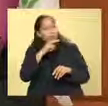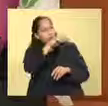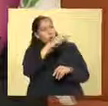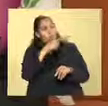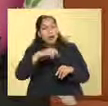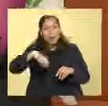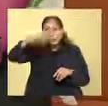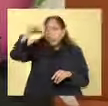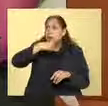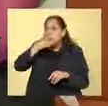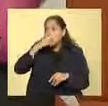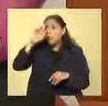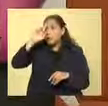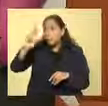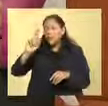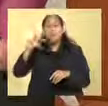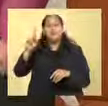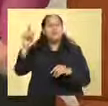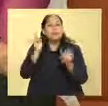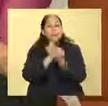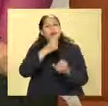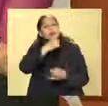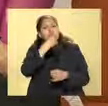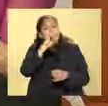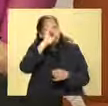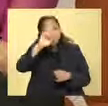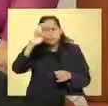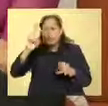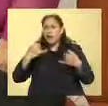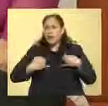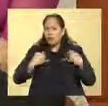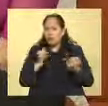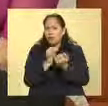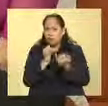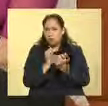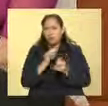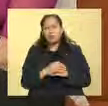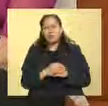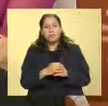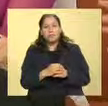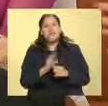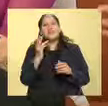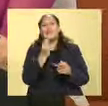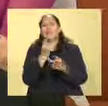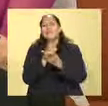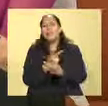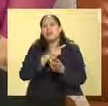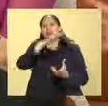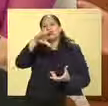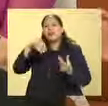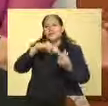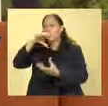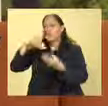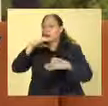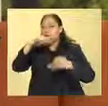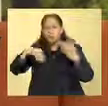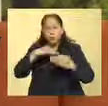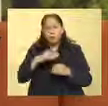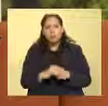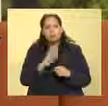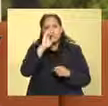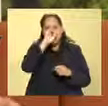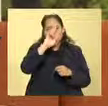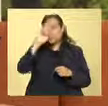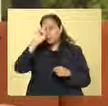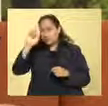ser de la tercera edad. Y sin embargo, no, ellos también tienen que respetar a toda la gente. Ah, no, claro. Y eso bueno, es tolerancia muy... en todos, creo sí, que claro. Es una el realidad,